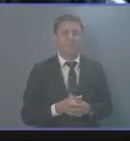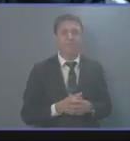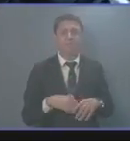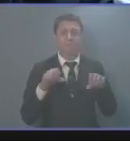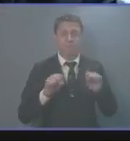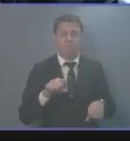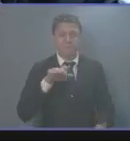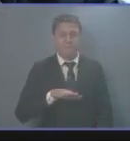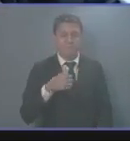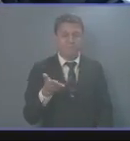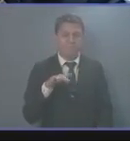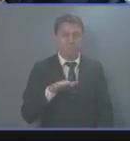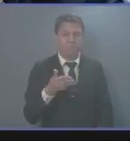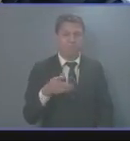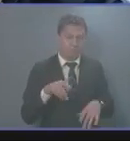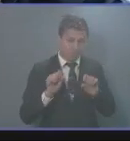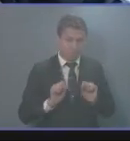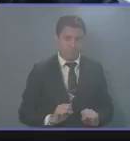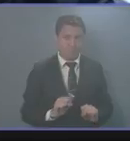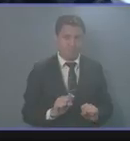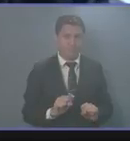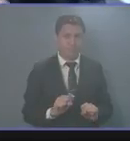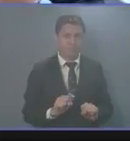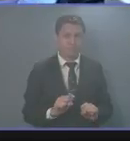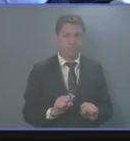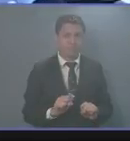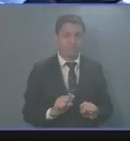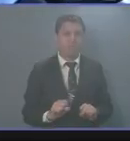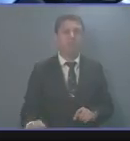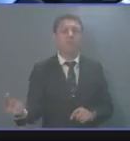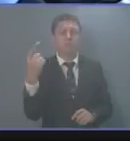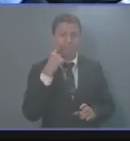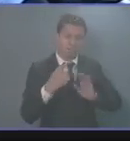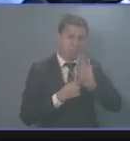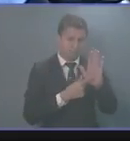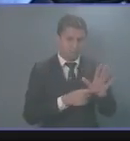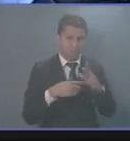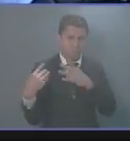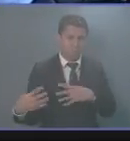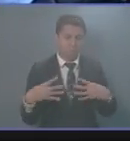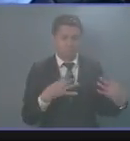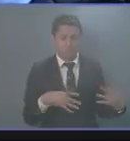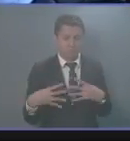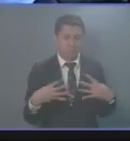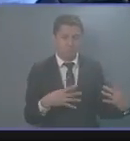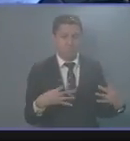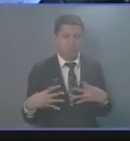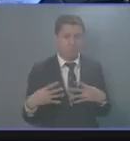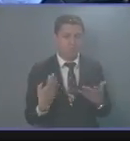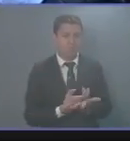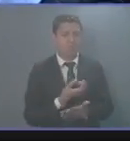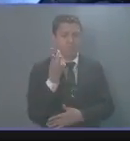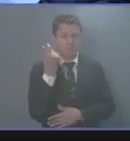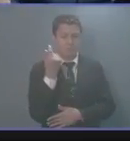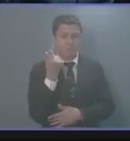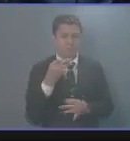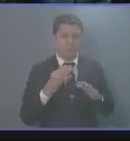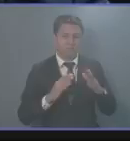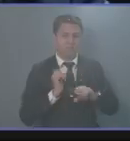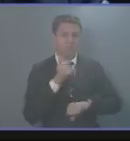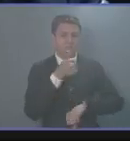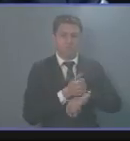utilizó para poder dinamizar las actividades económicas estuvo